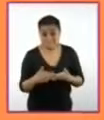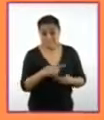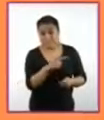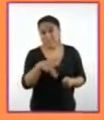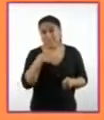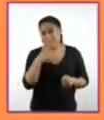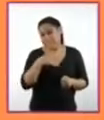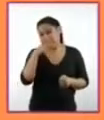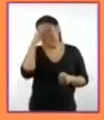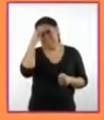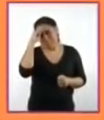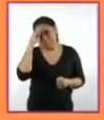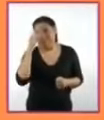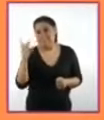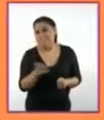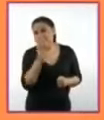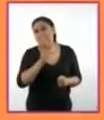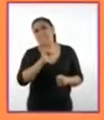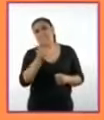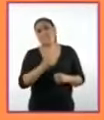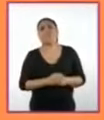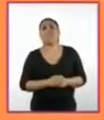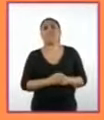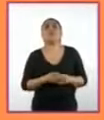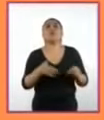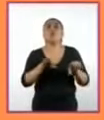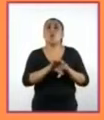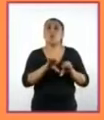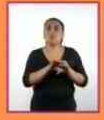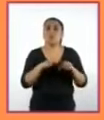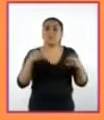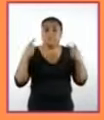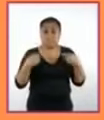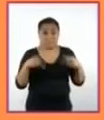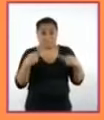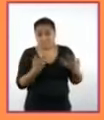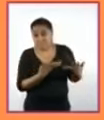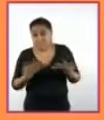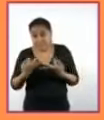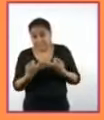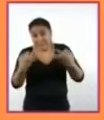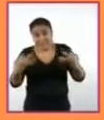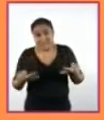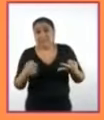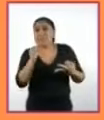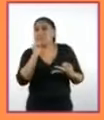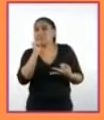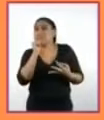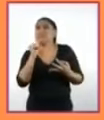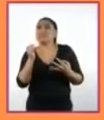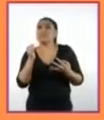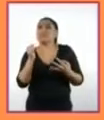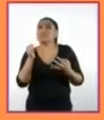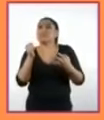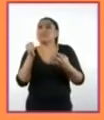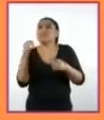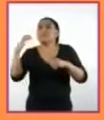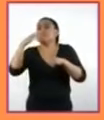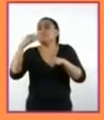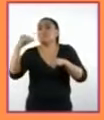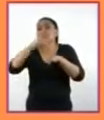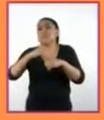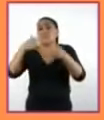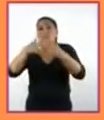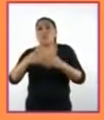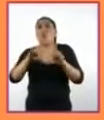Reflexionemos sobre las siguientes preguntas. ¿Cómo se trasladaban las personas por tierra antes de la Revolución Industrial?